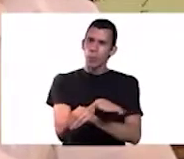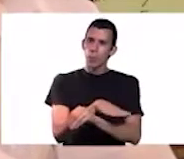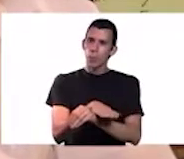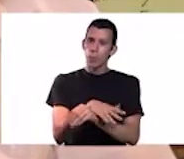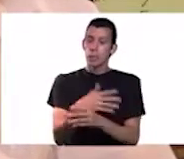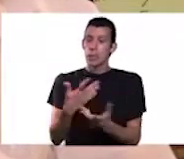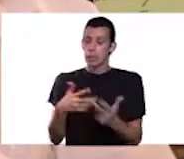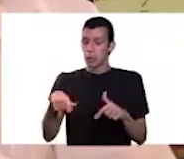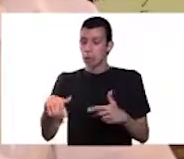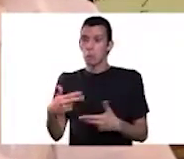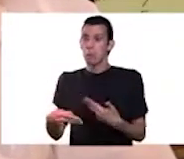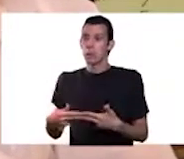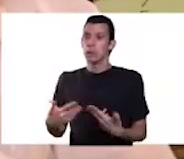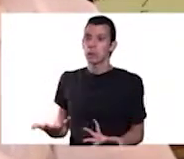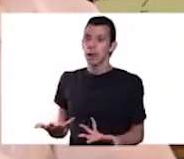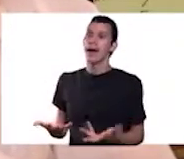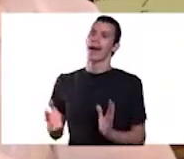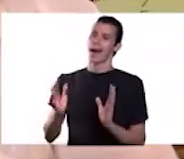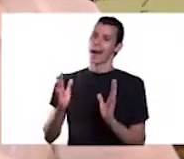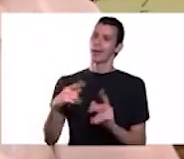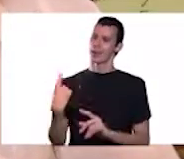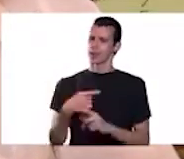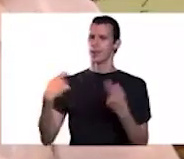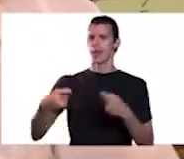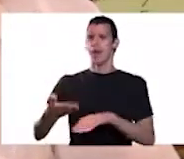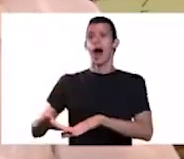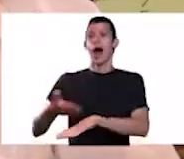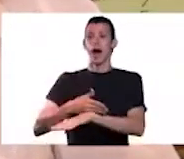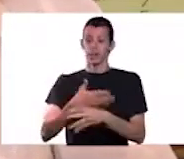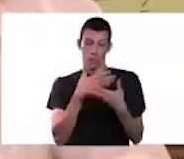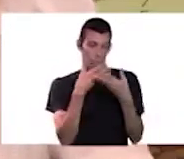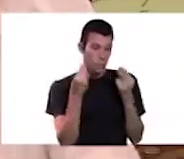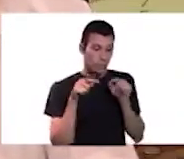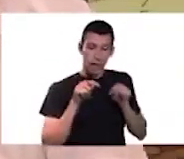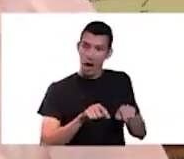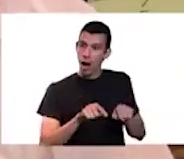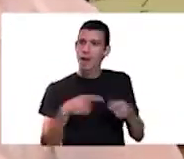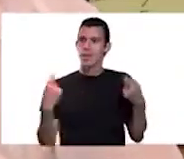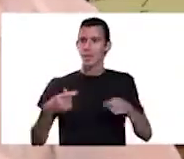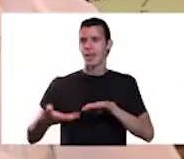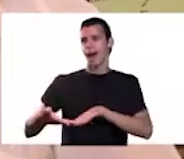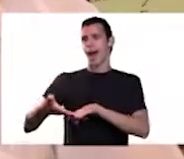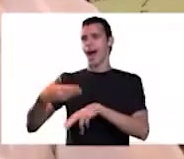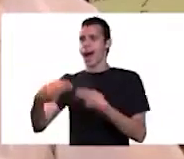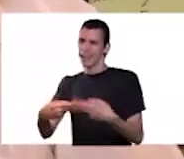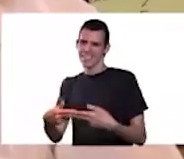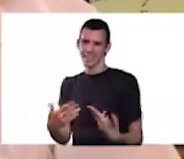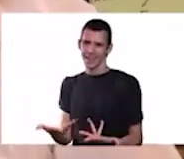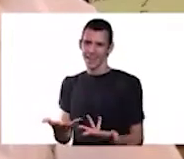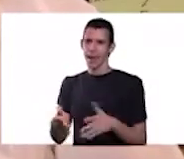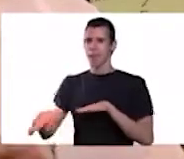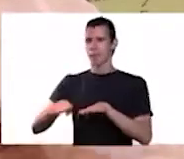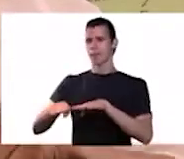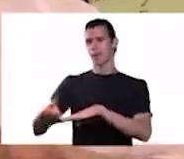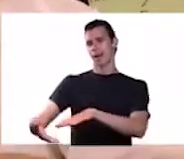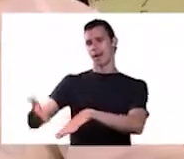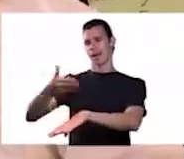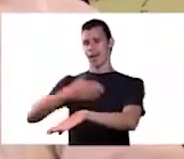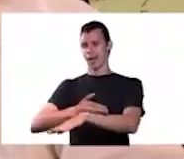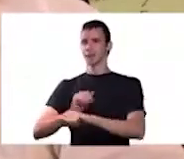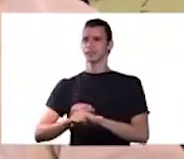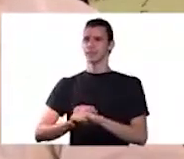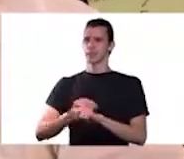a agotarse. Nosotros tenemos que tomar medidas para que eso, para contribuir y para